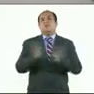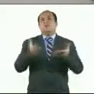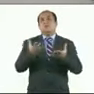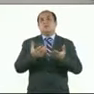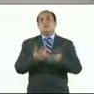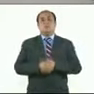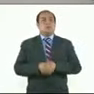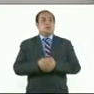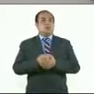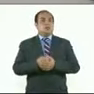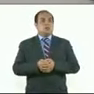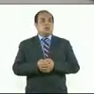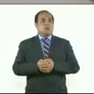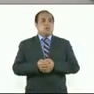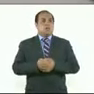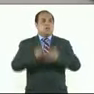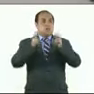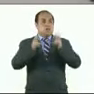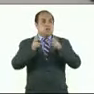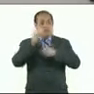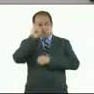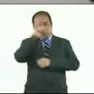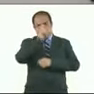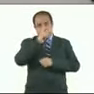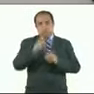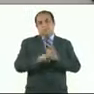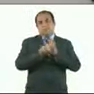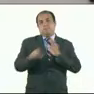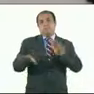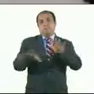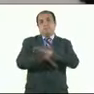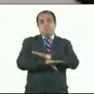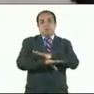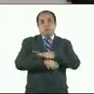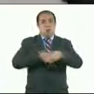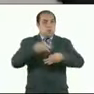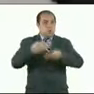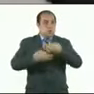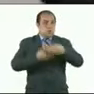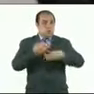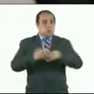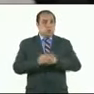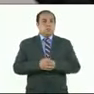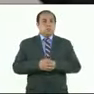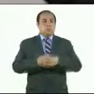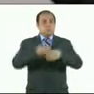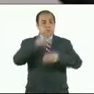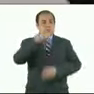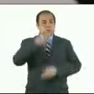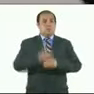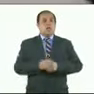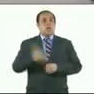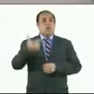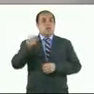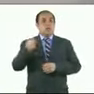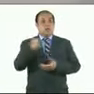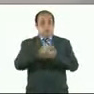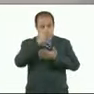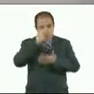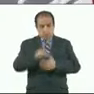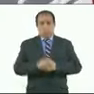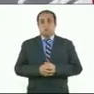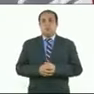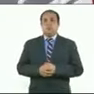de algo muy, muy complejo, como lo que es cambiar todo lo que es tanques de gas en toda la Ciudad de México. Sería la pregunta.